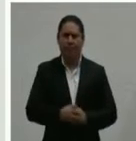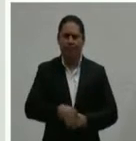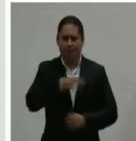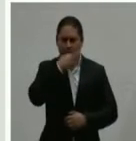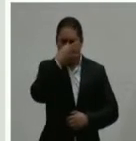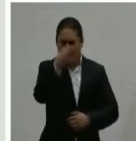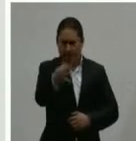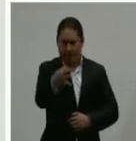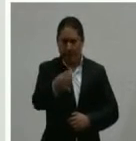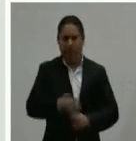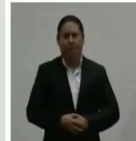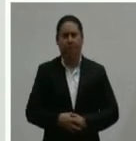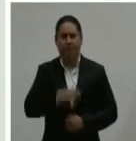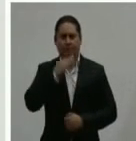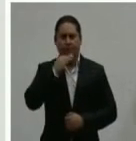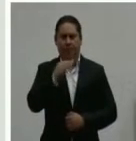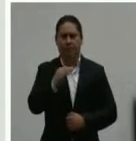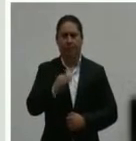siguiente mensaje.